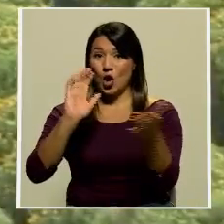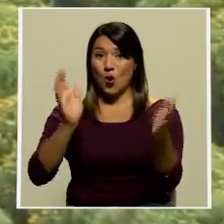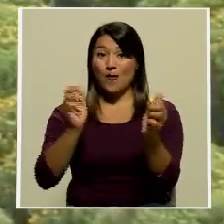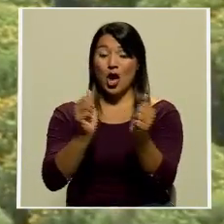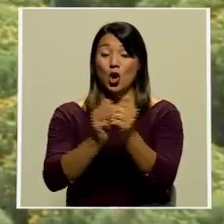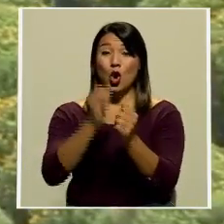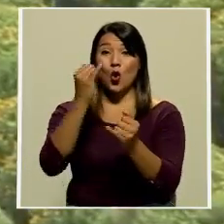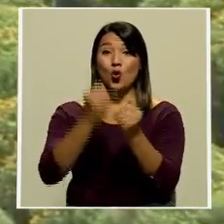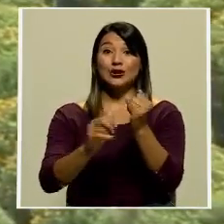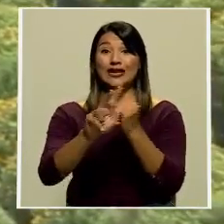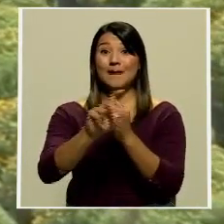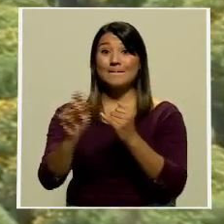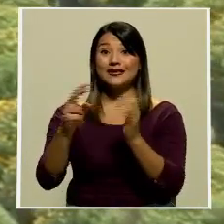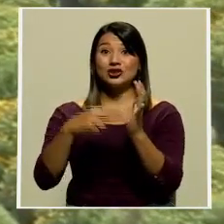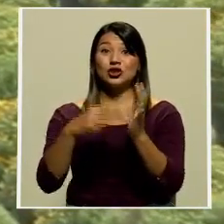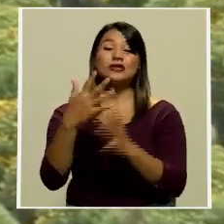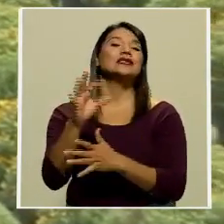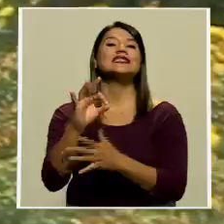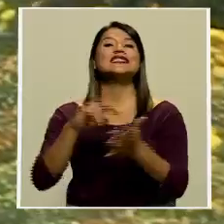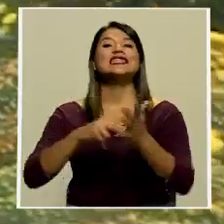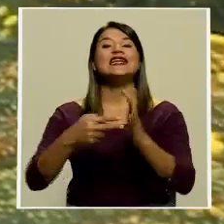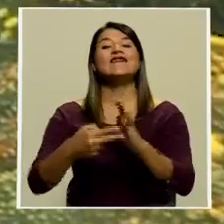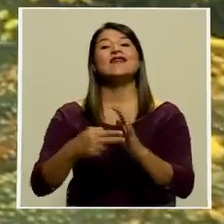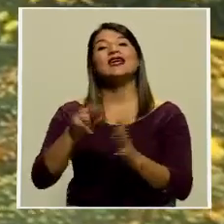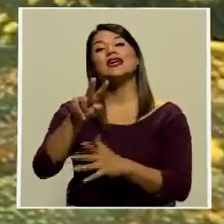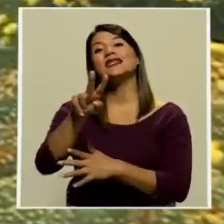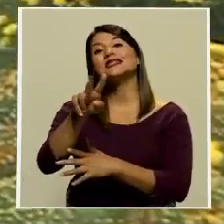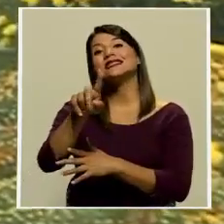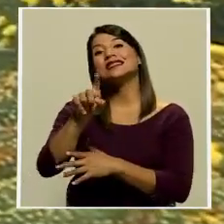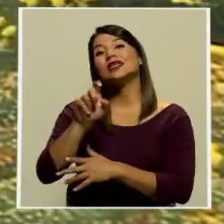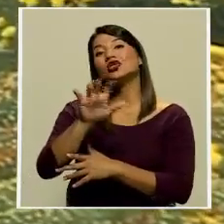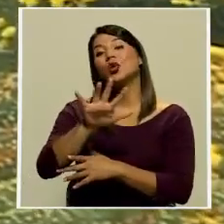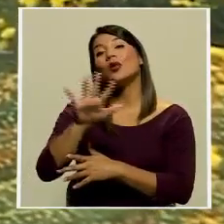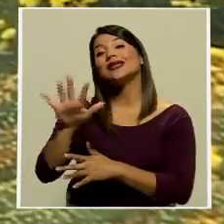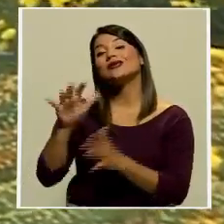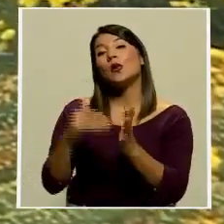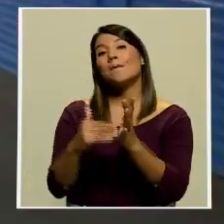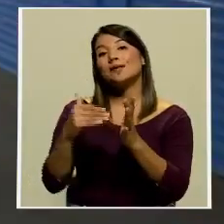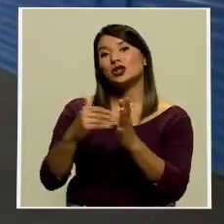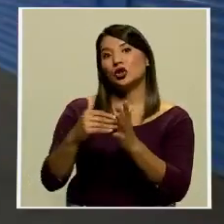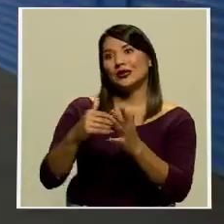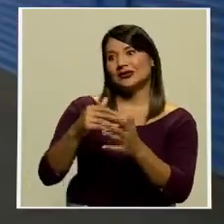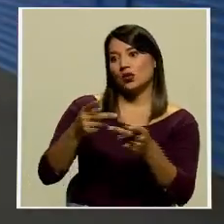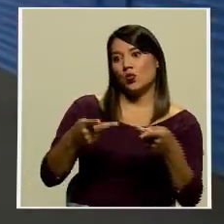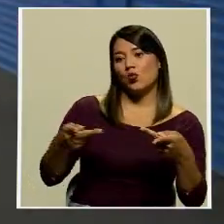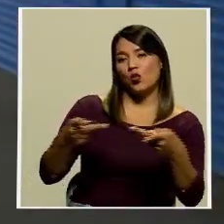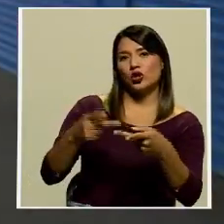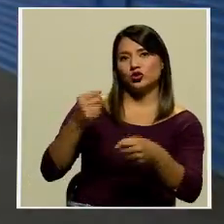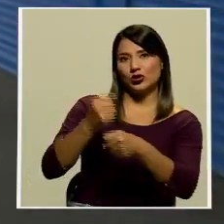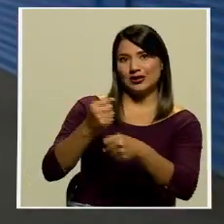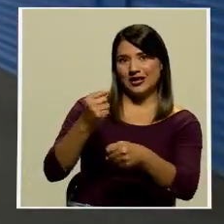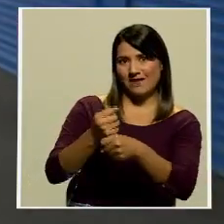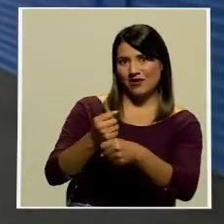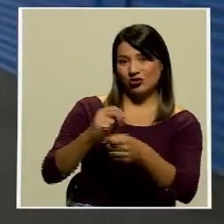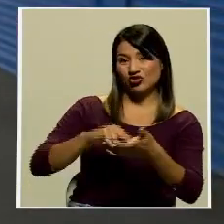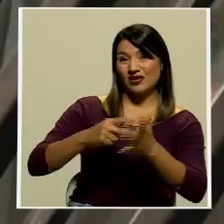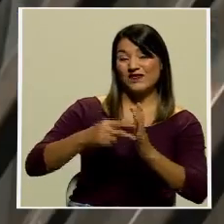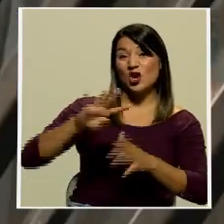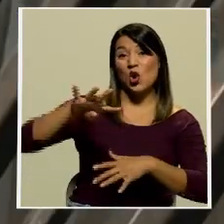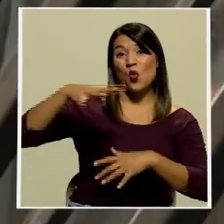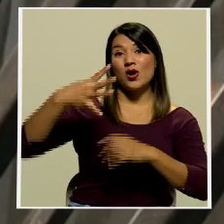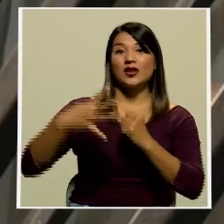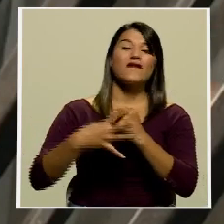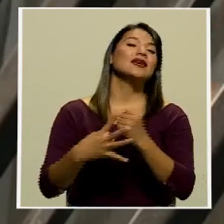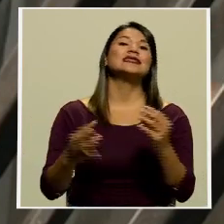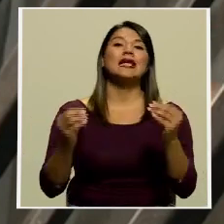que equivale a 255 millones de puestos de trabajo a tiempo completo. El número es 4 veces mayor que durante la